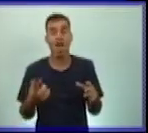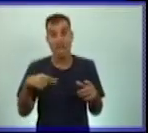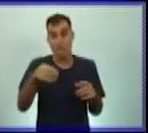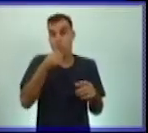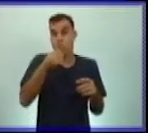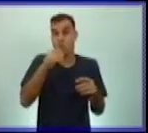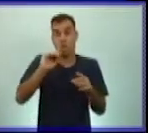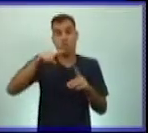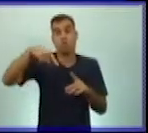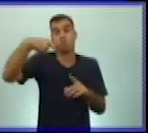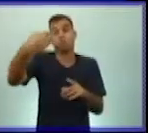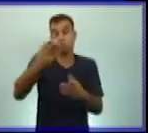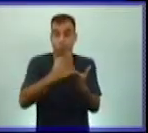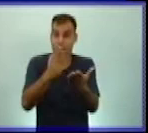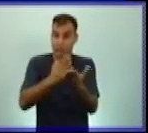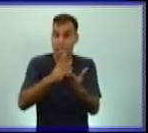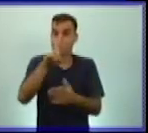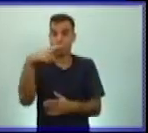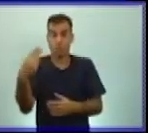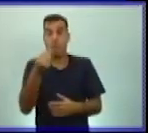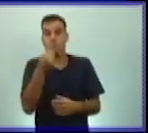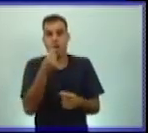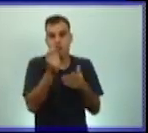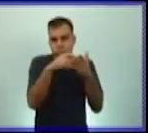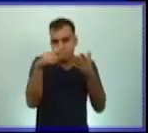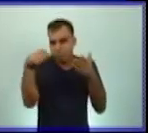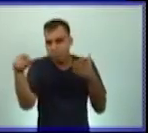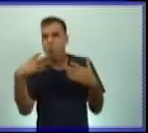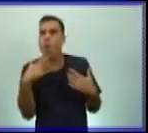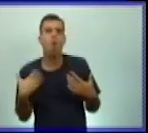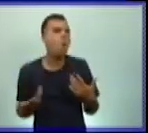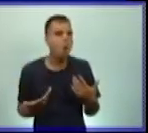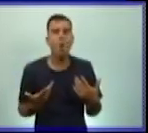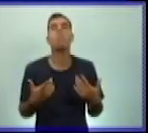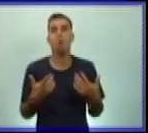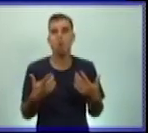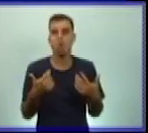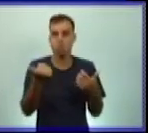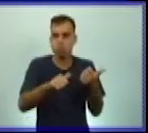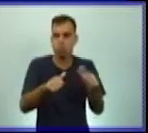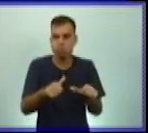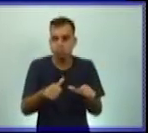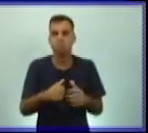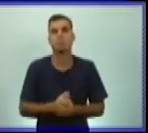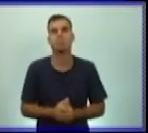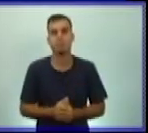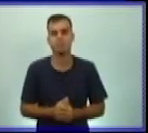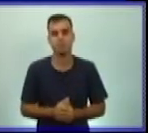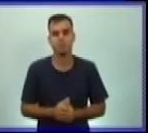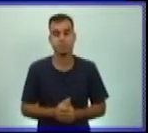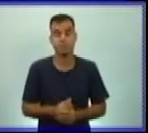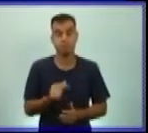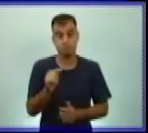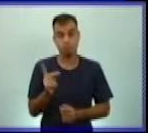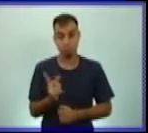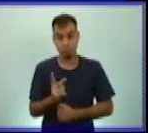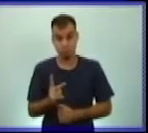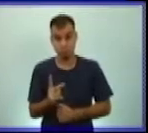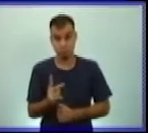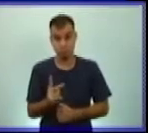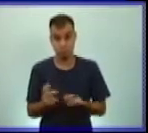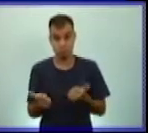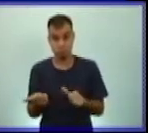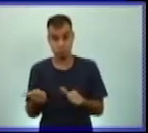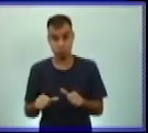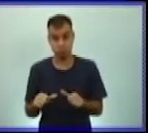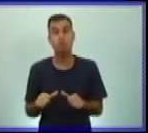poder escribir ecuaciones químicas. Por tanto, reacciona una sustancia simple no metal con el dioxígeno y se obtiene en este